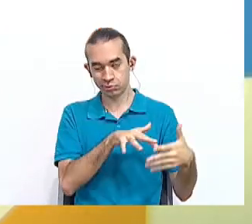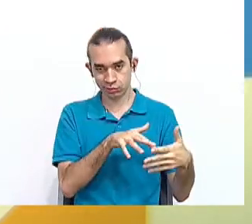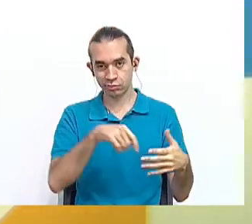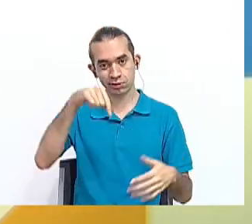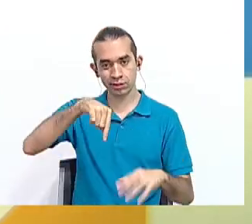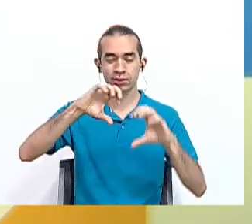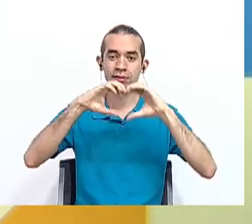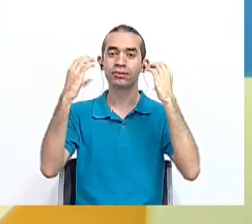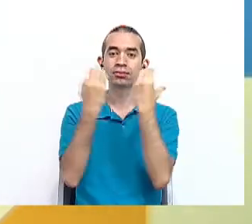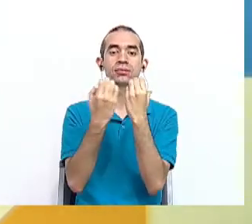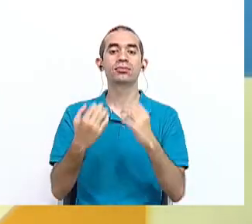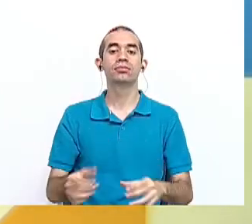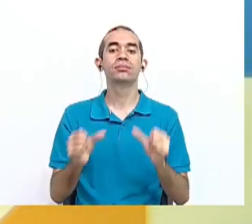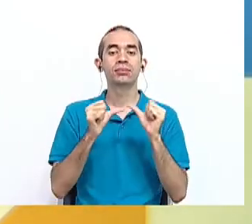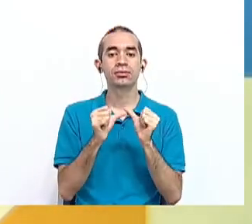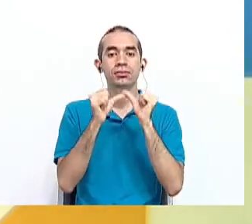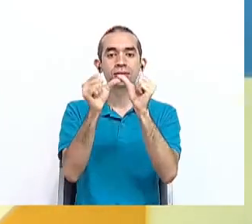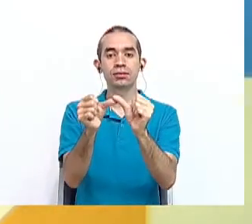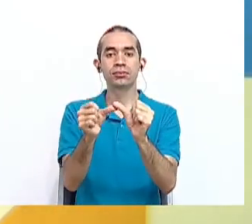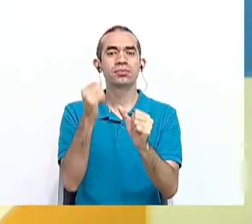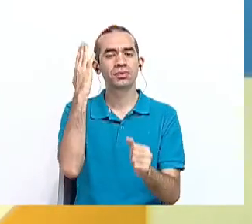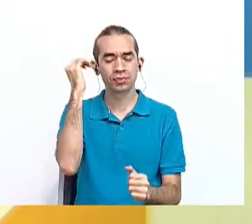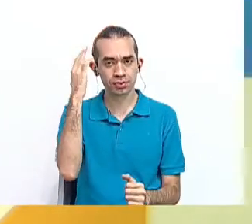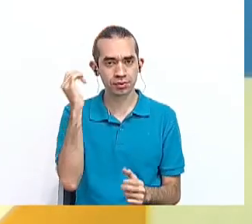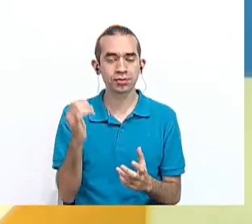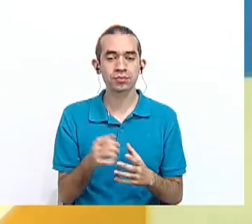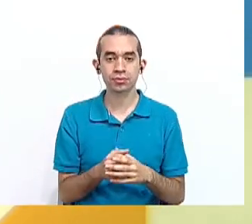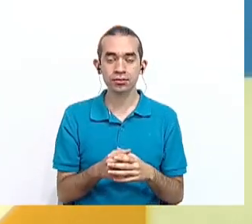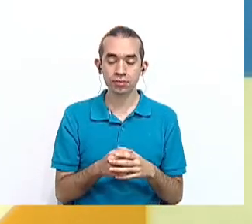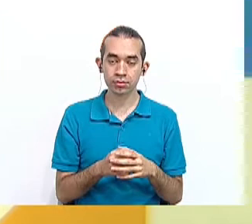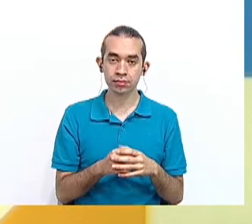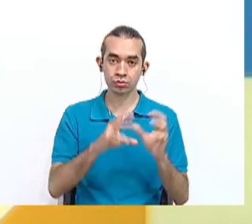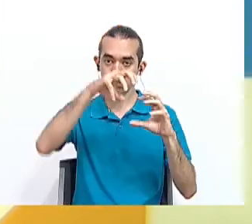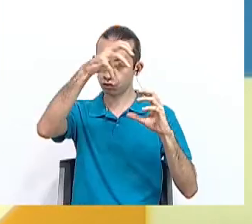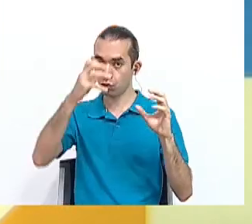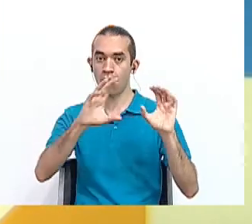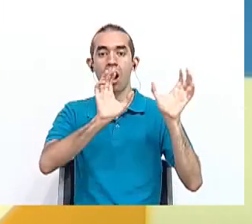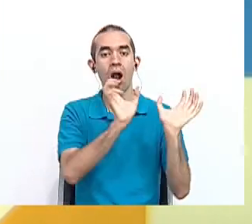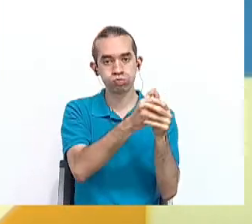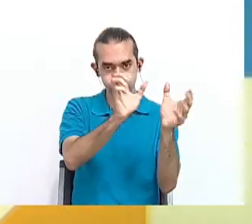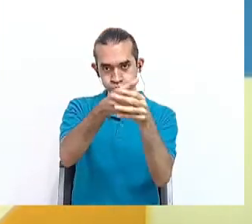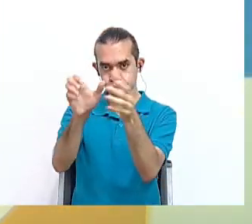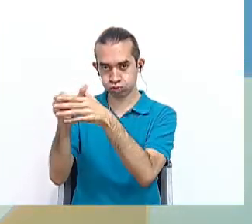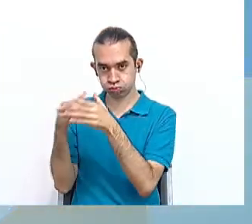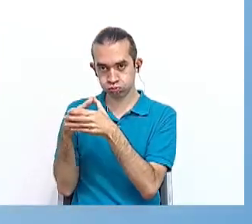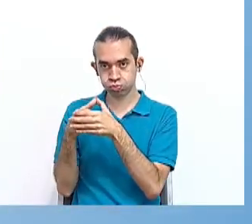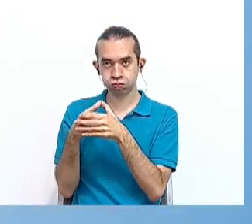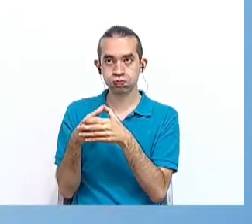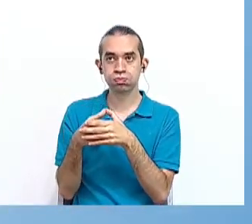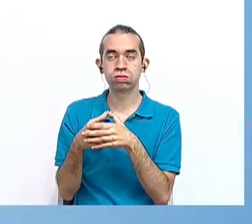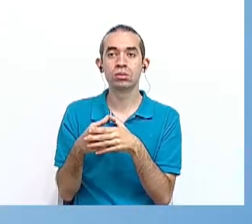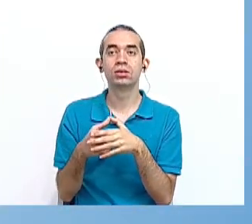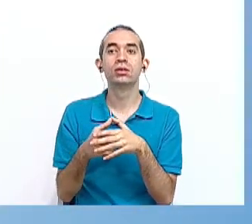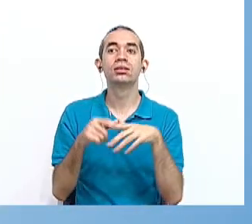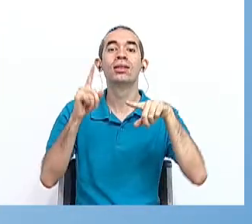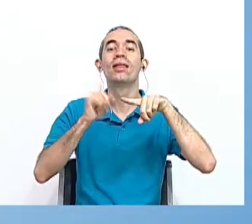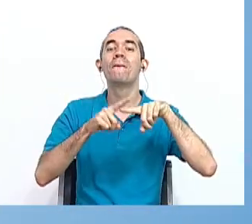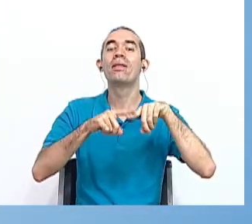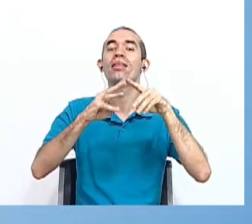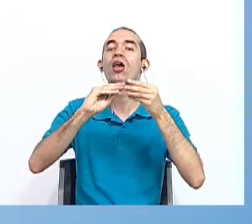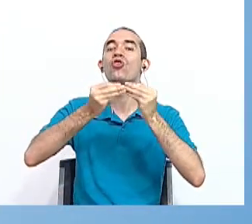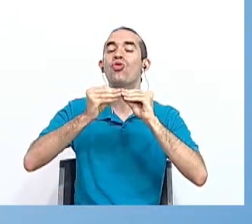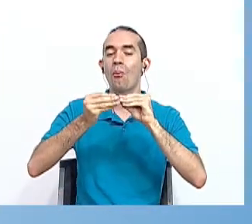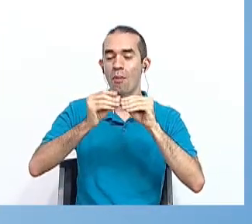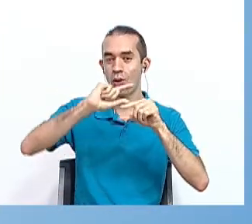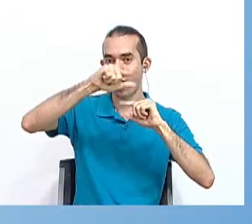esta clase. Continuamos, porque la clasificación de las moléculas también tenemos que, según el número de átomos